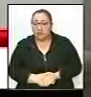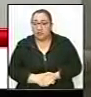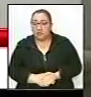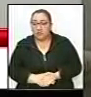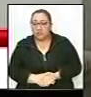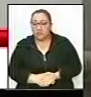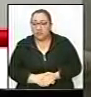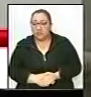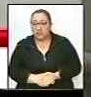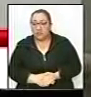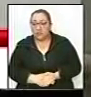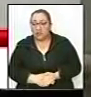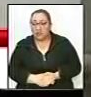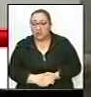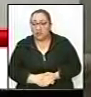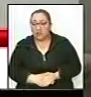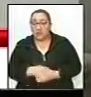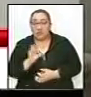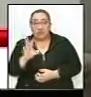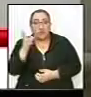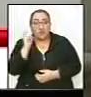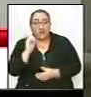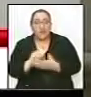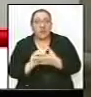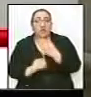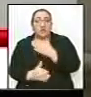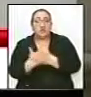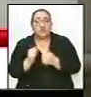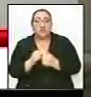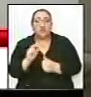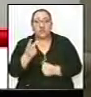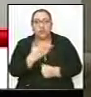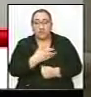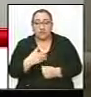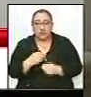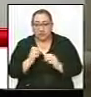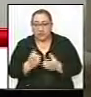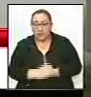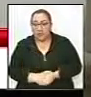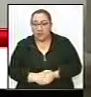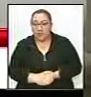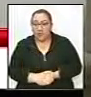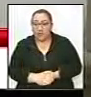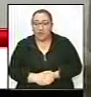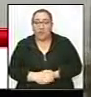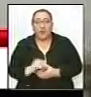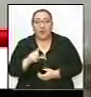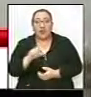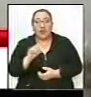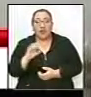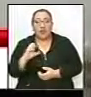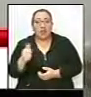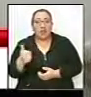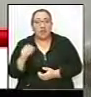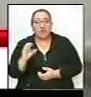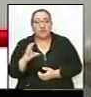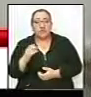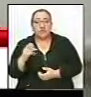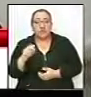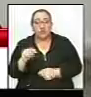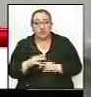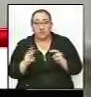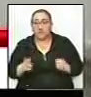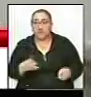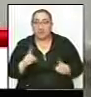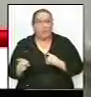lo mismo que se escuchaba más temprano por parte de la vicepresidenta de este Poder del Estado, también Lilia Chihuán. La mesa directiva no